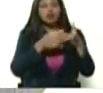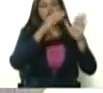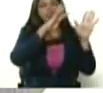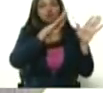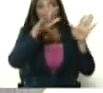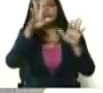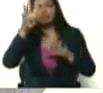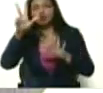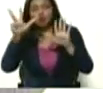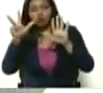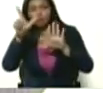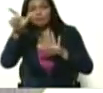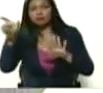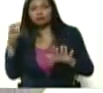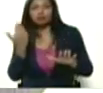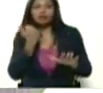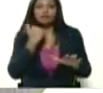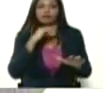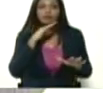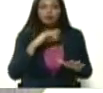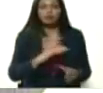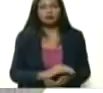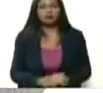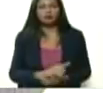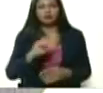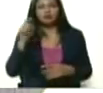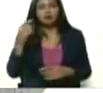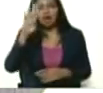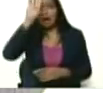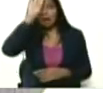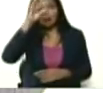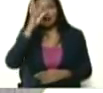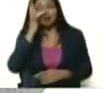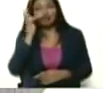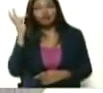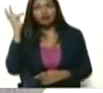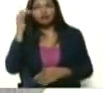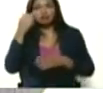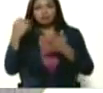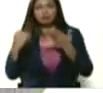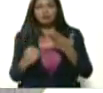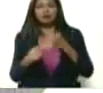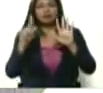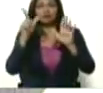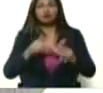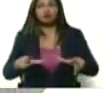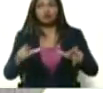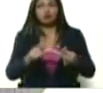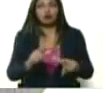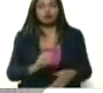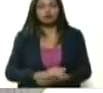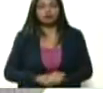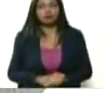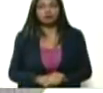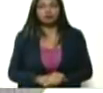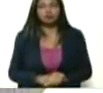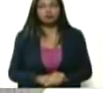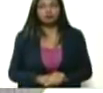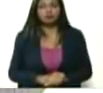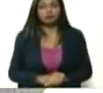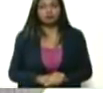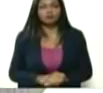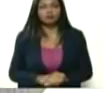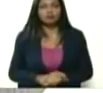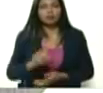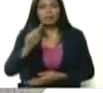128.948 personas contagiadas. Luego Alemania, Francia, y ya en un sexto lugar se encuentra la hermana República